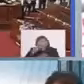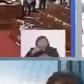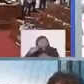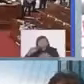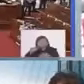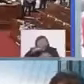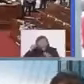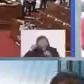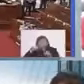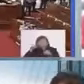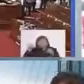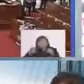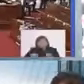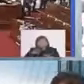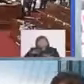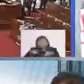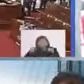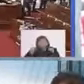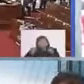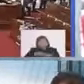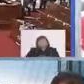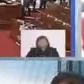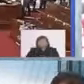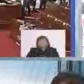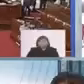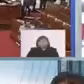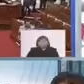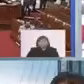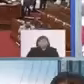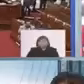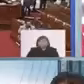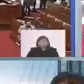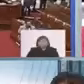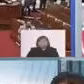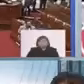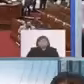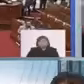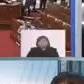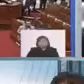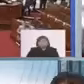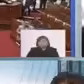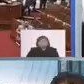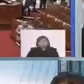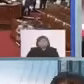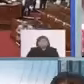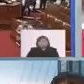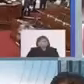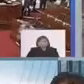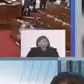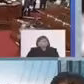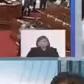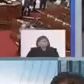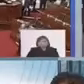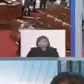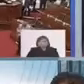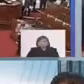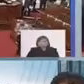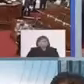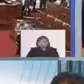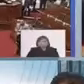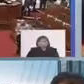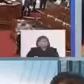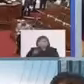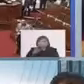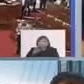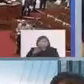los congresistas han pedido pues votar directamente por la vacancia de Pedro Castillo, y que es